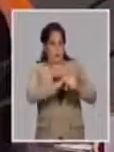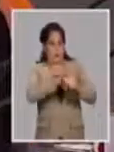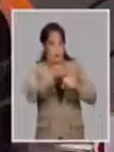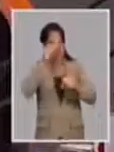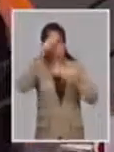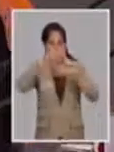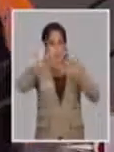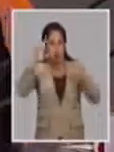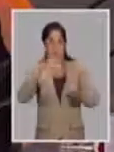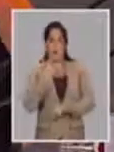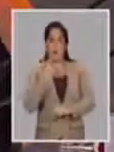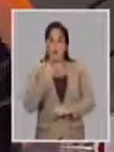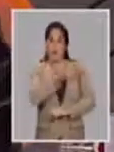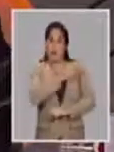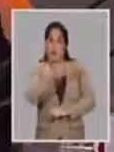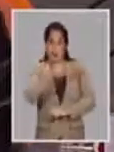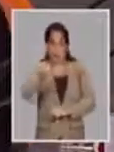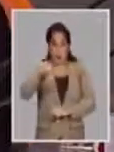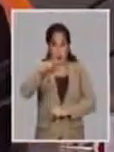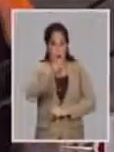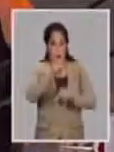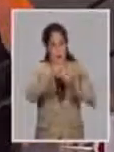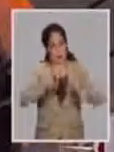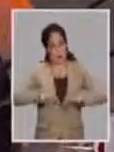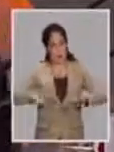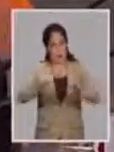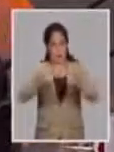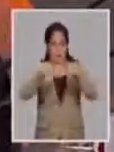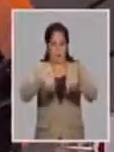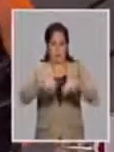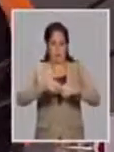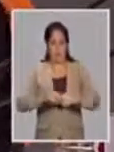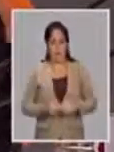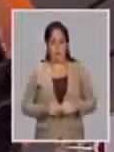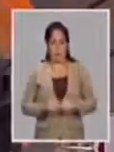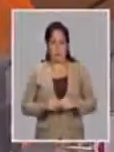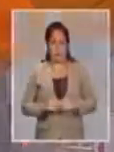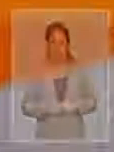contra la COVID-19. Así que los invito a que nos acompañen en esta mesa redonda de hoy.